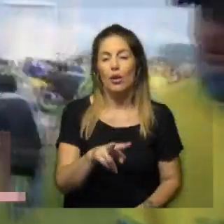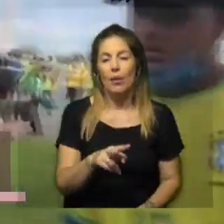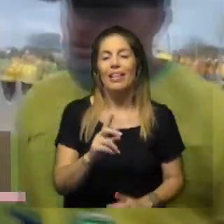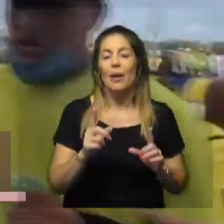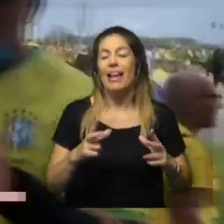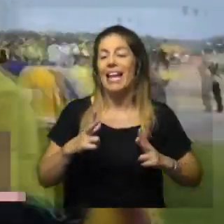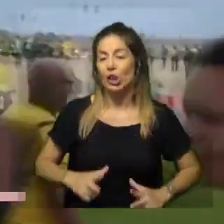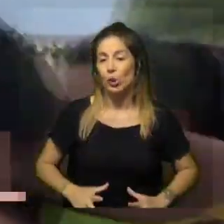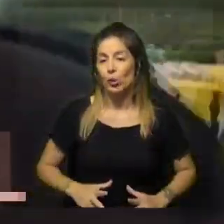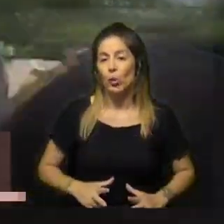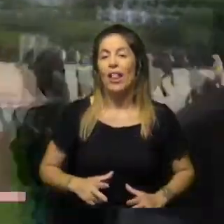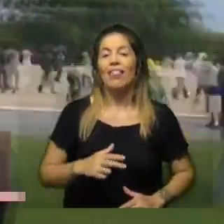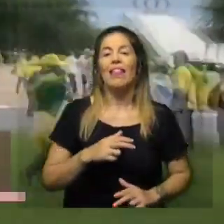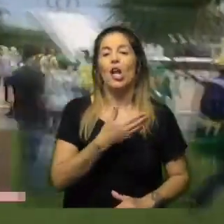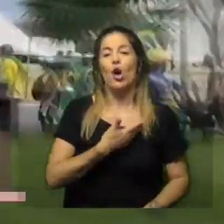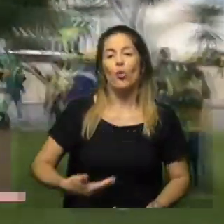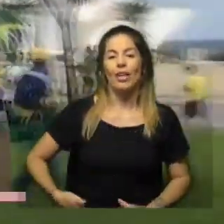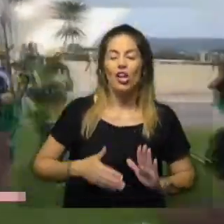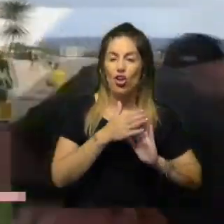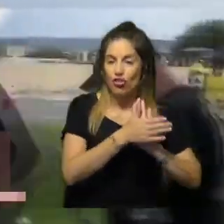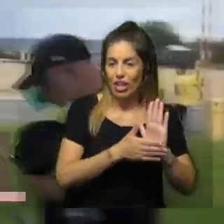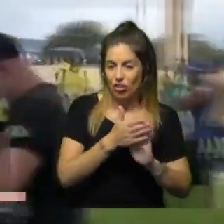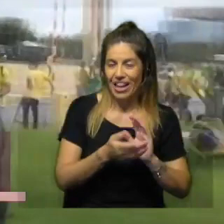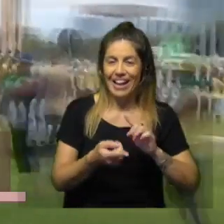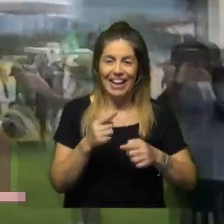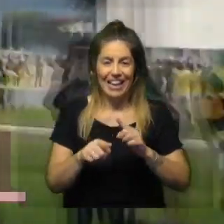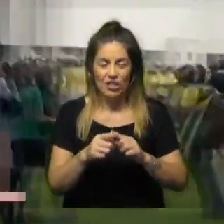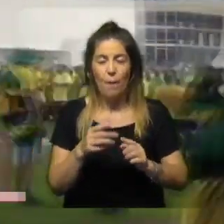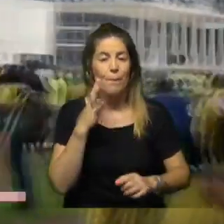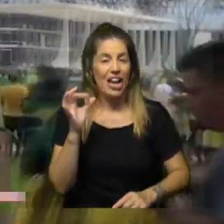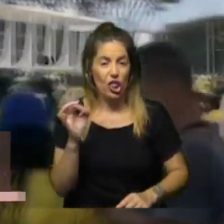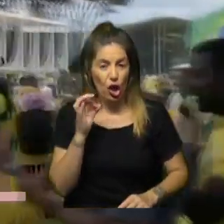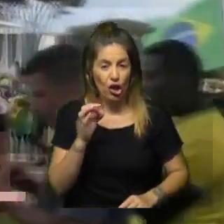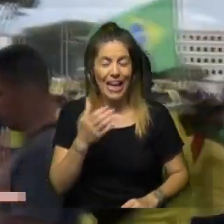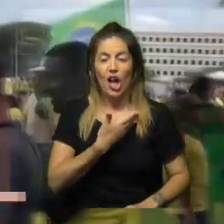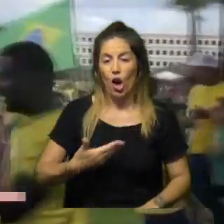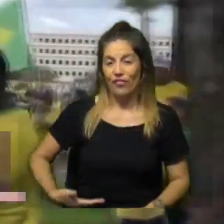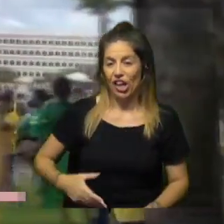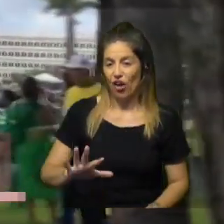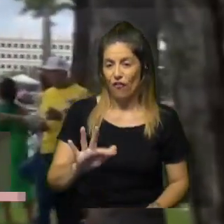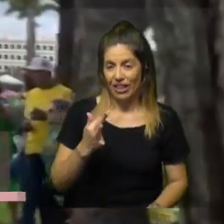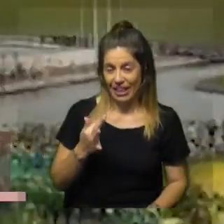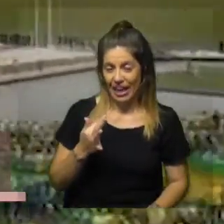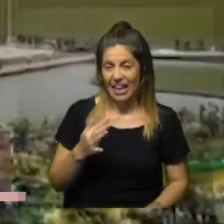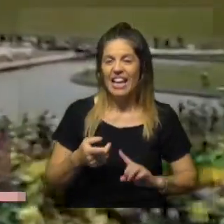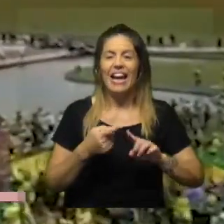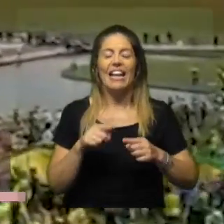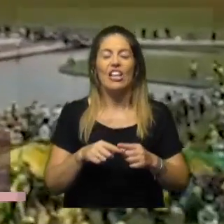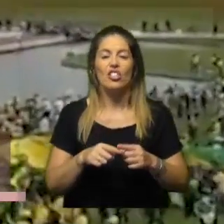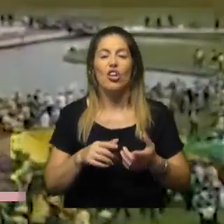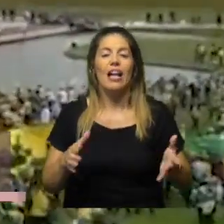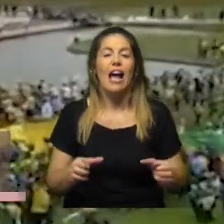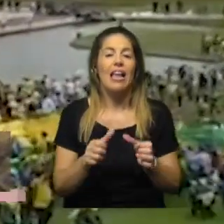del gobierno nacional en relación a todo lo que, al gobierno federal, perdón, a todas las manifestaciones y todas las tentativas de